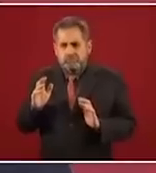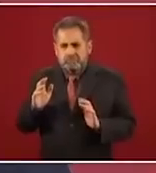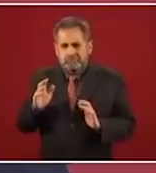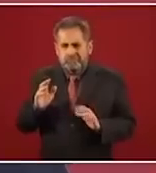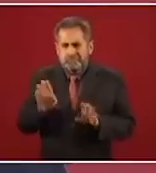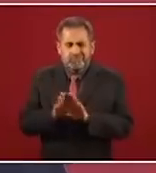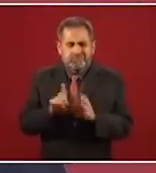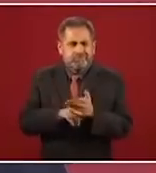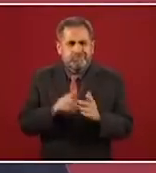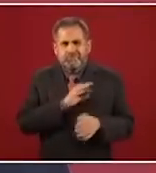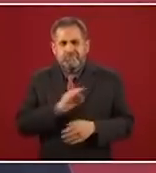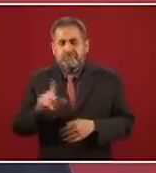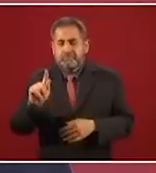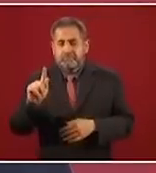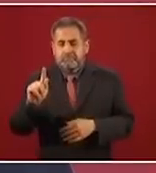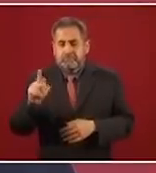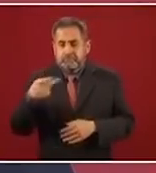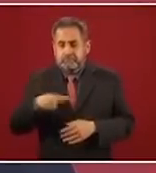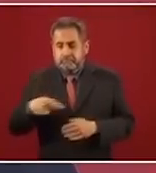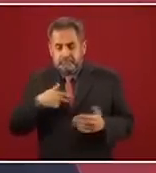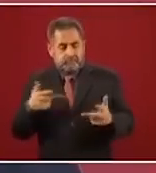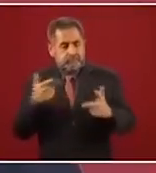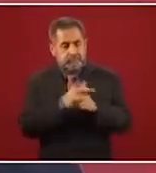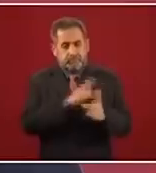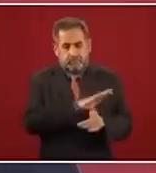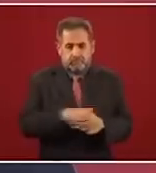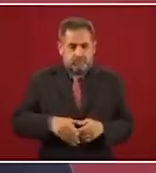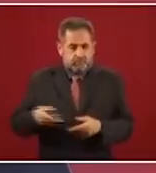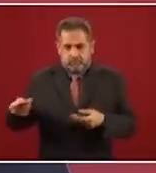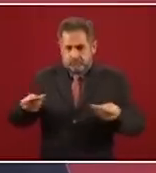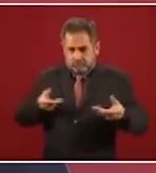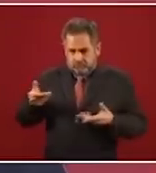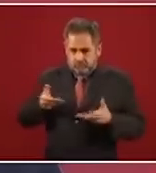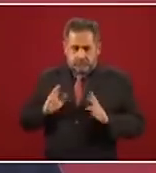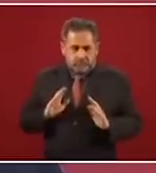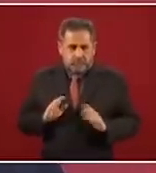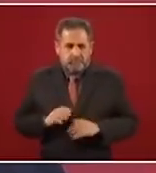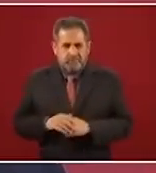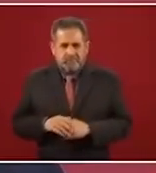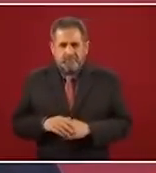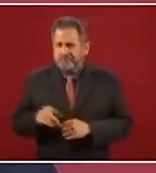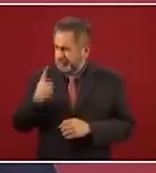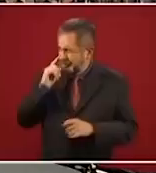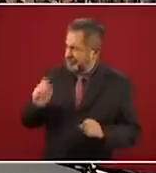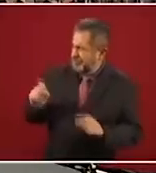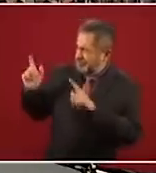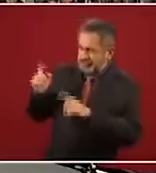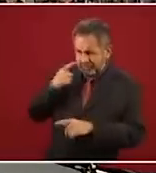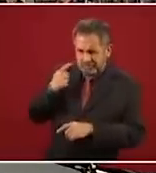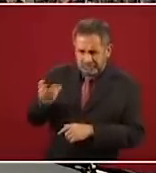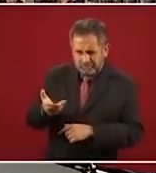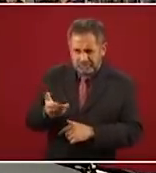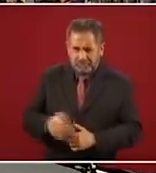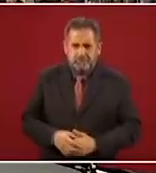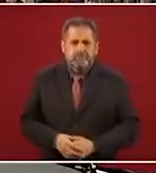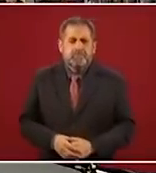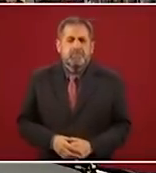como 70 homicidios, de acuerdo a nuestros datos. A ver, ¿por qué no ponen, de favor,